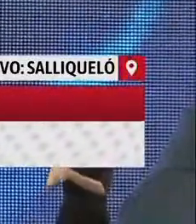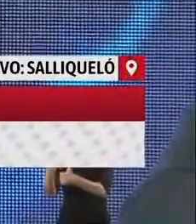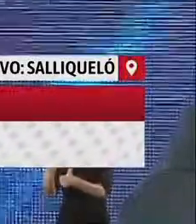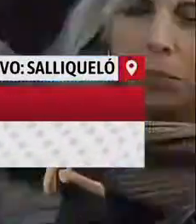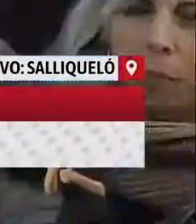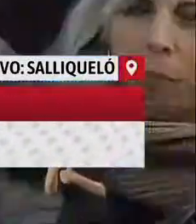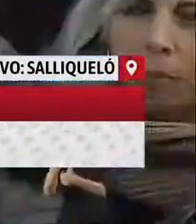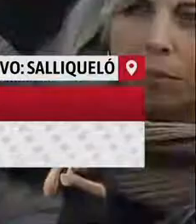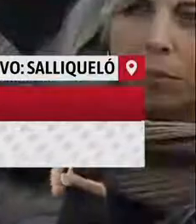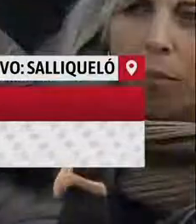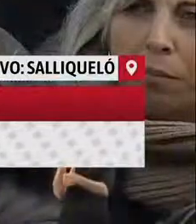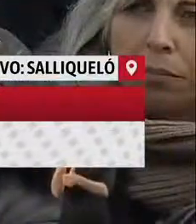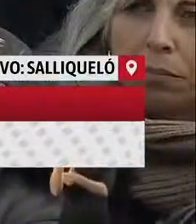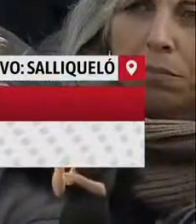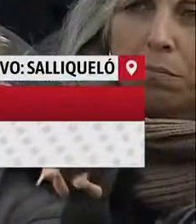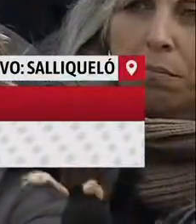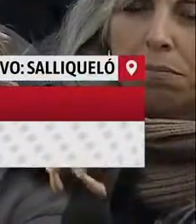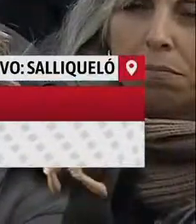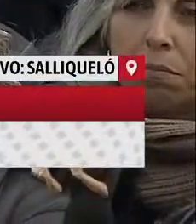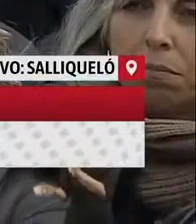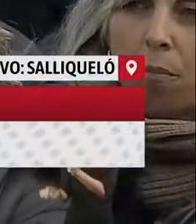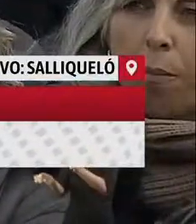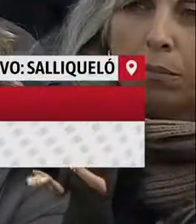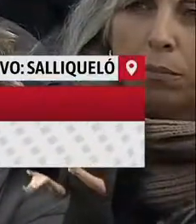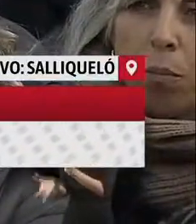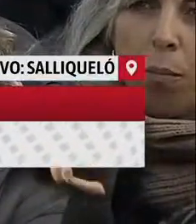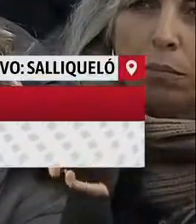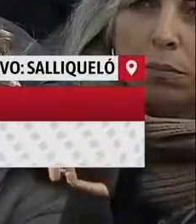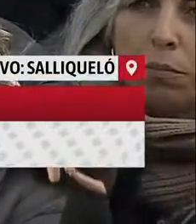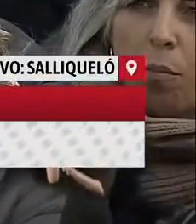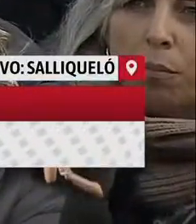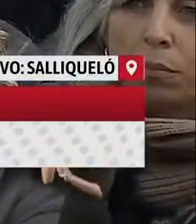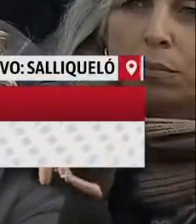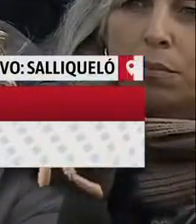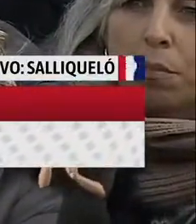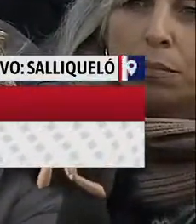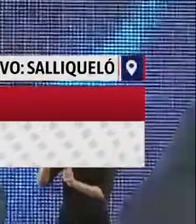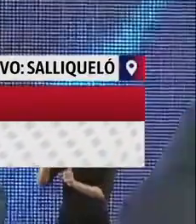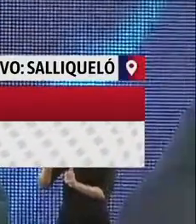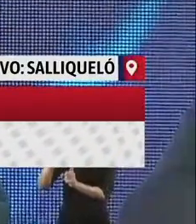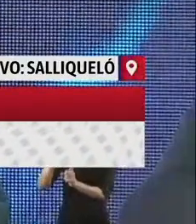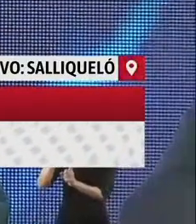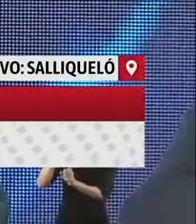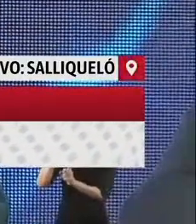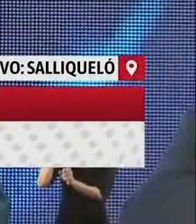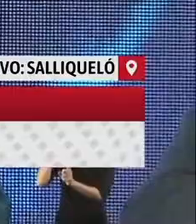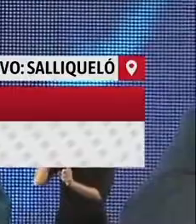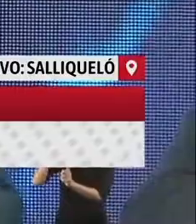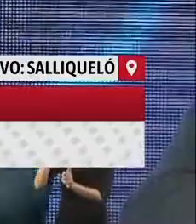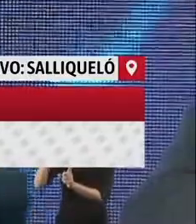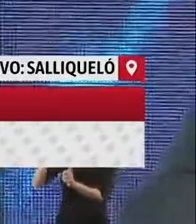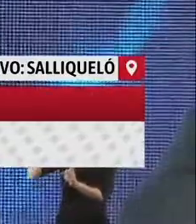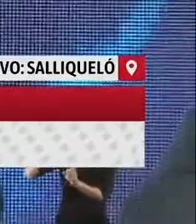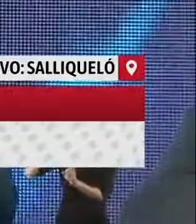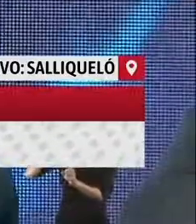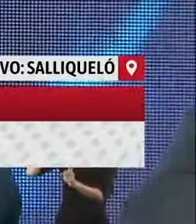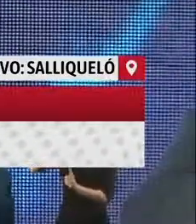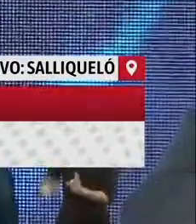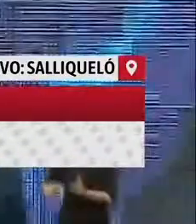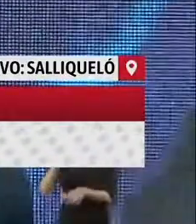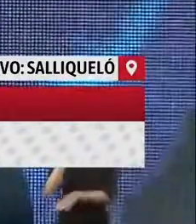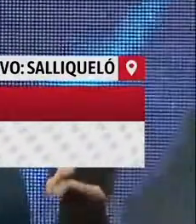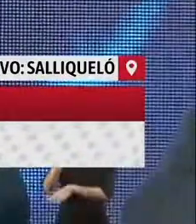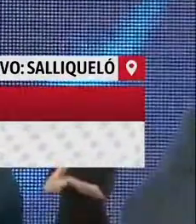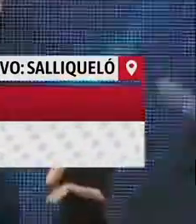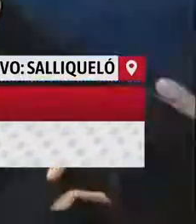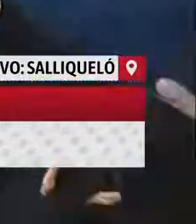mismo nombre y que hoy preside un pingüino originario, como digo yo, que es Agustín Jerez. Hay pingüinos por adopción, mi caso